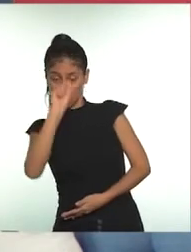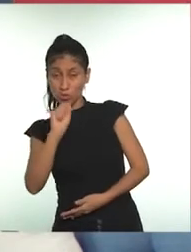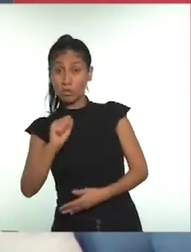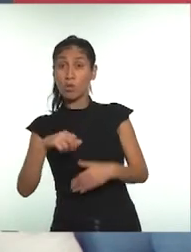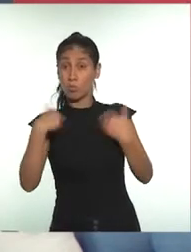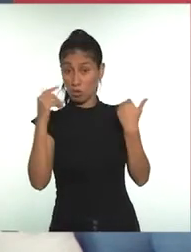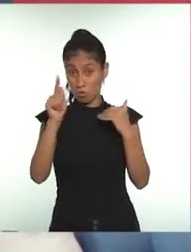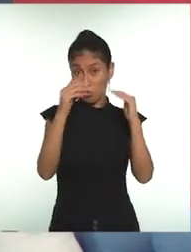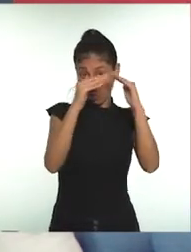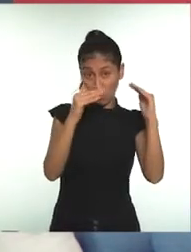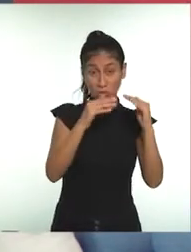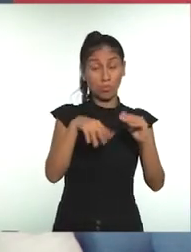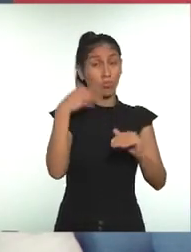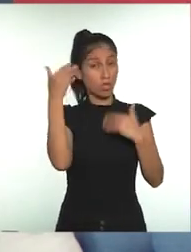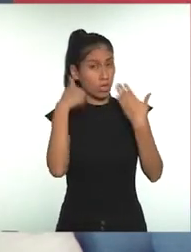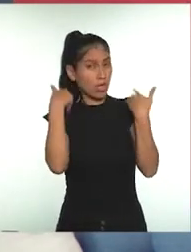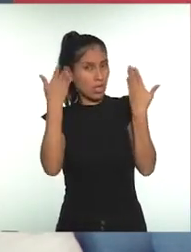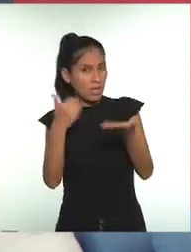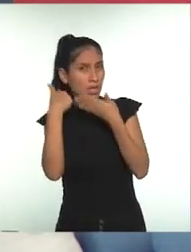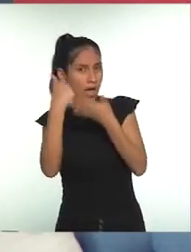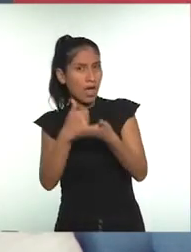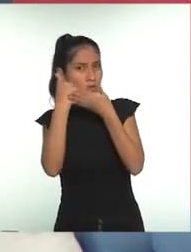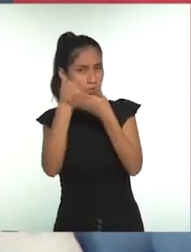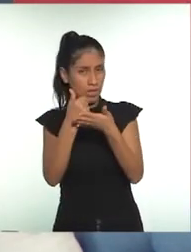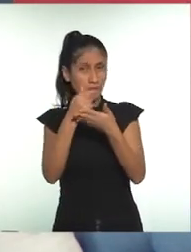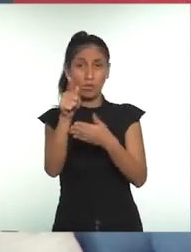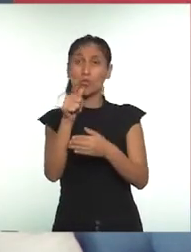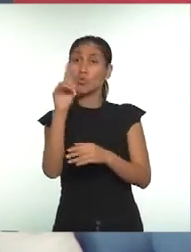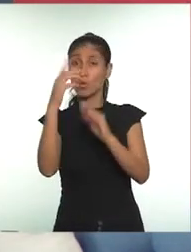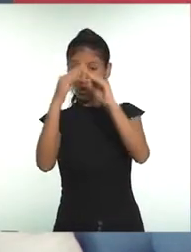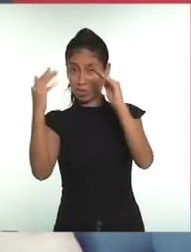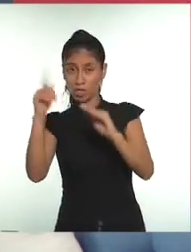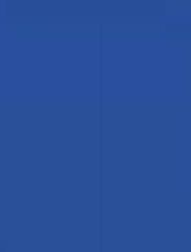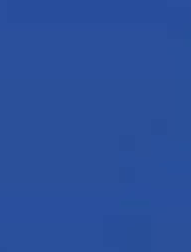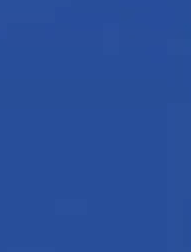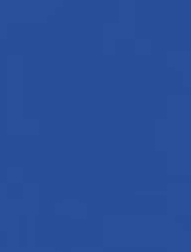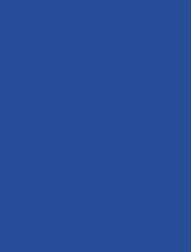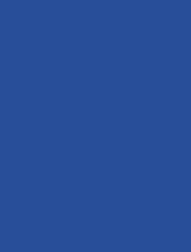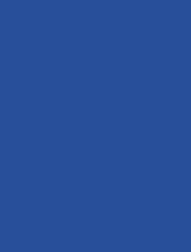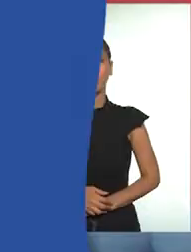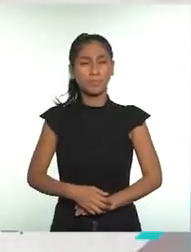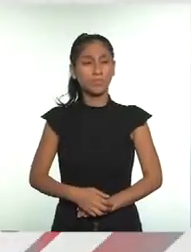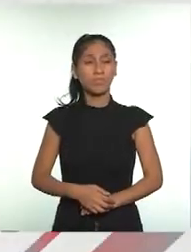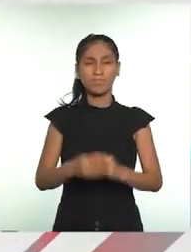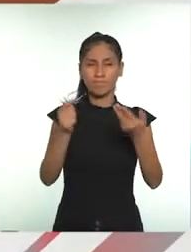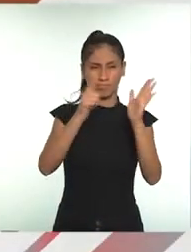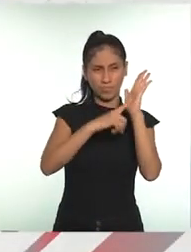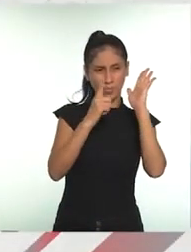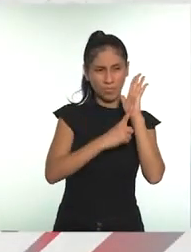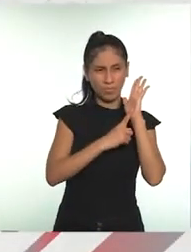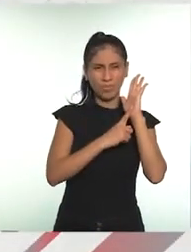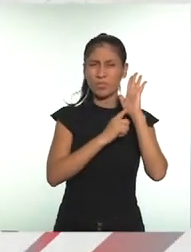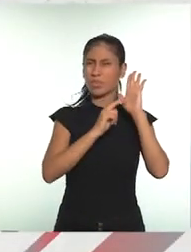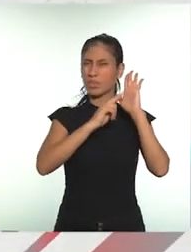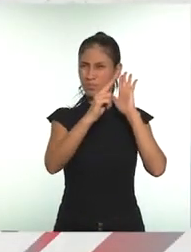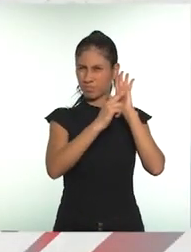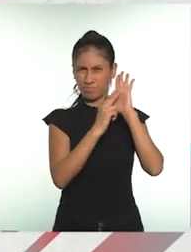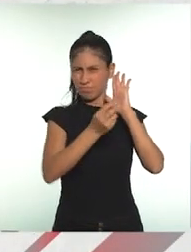casa permite afrontar urgencias médicas mientras se recurre a los especialistas de la salud. ¿Para qué sirven los